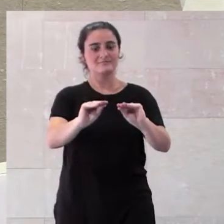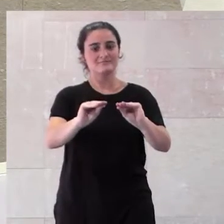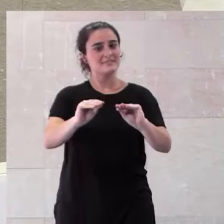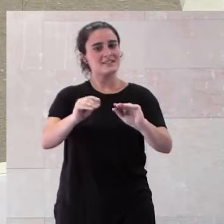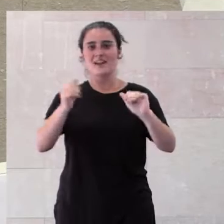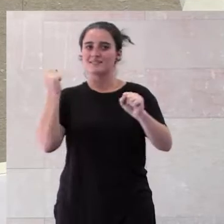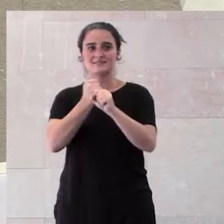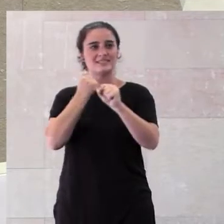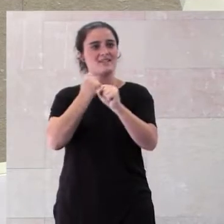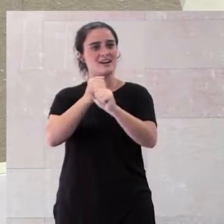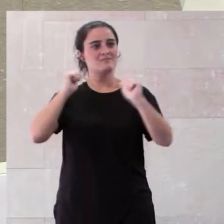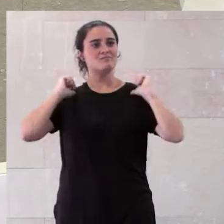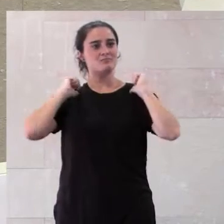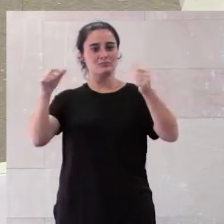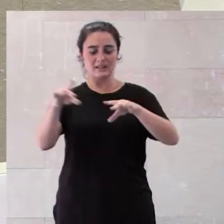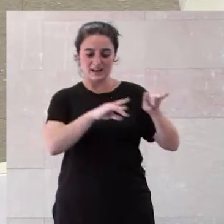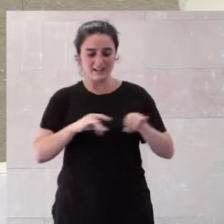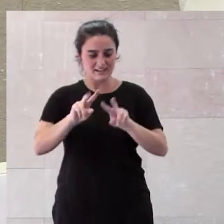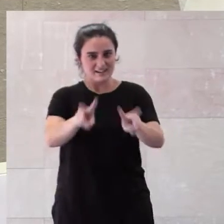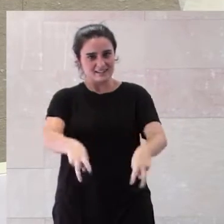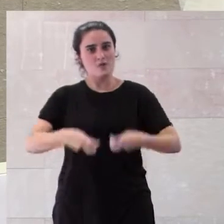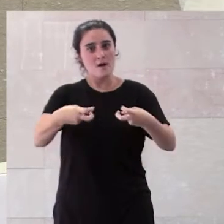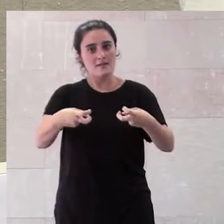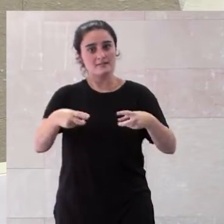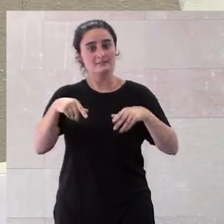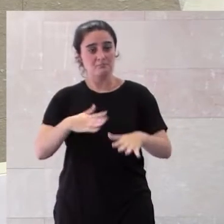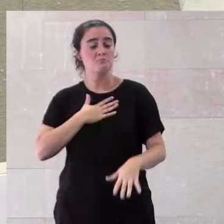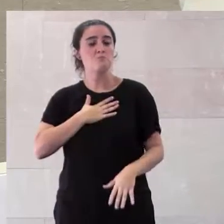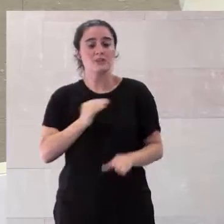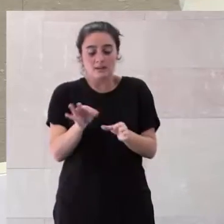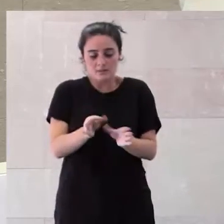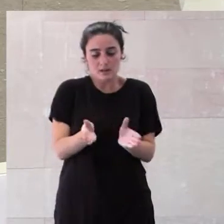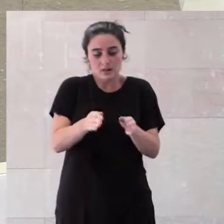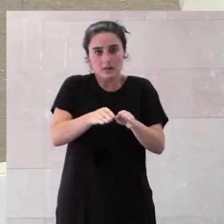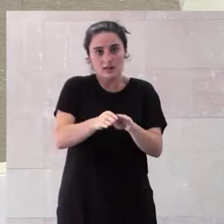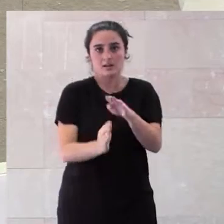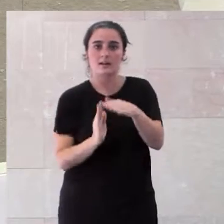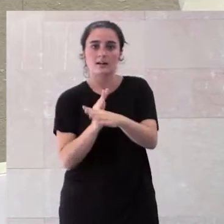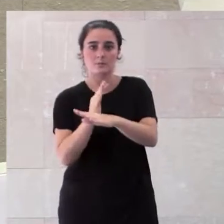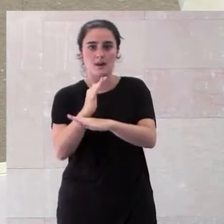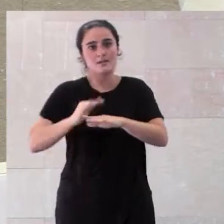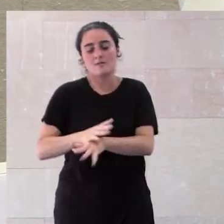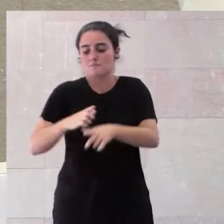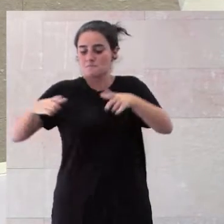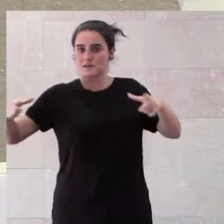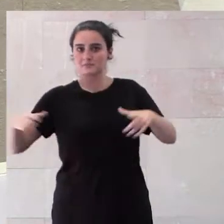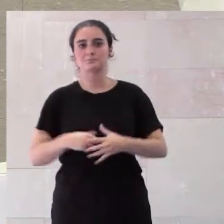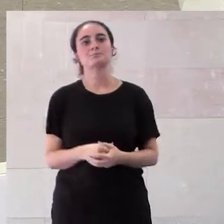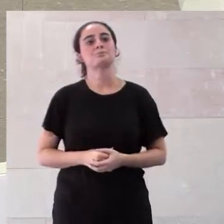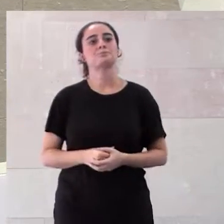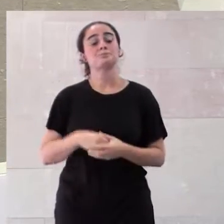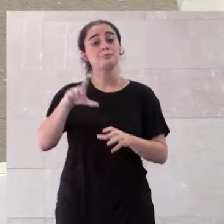trabajar sin miedo a renovar esta tierra. Solo así podremos sembrar, germinar y crecer. Laia